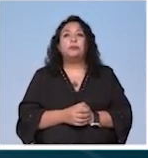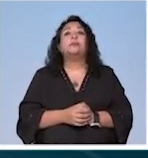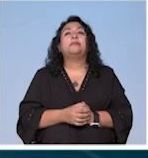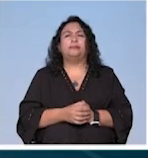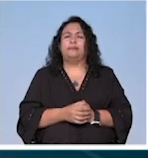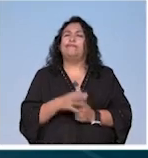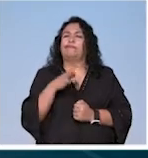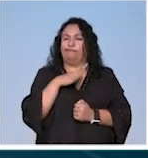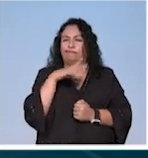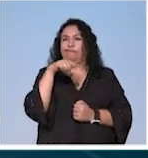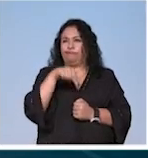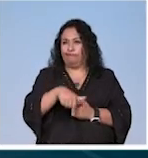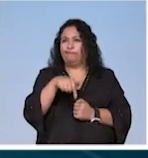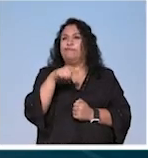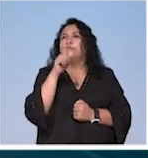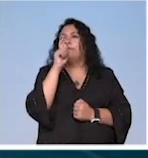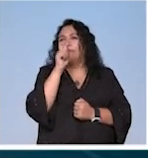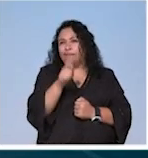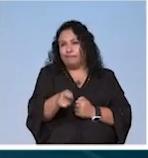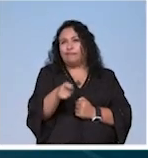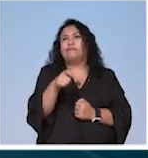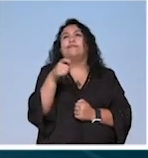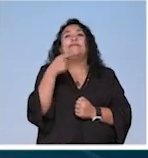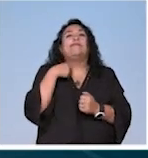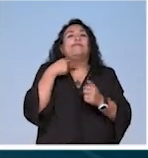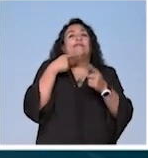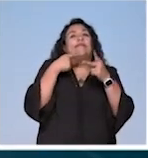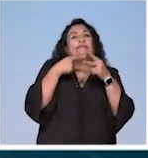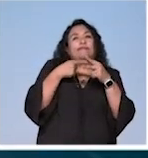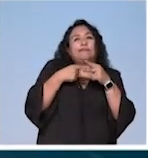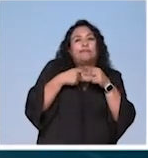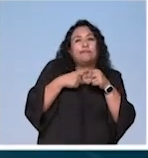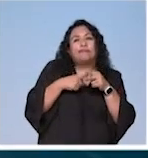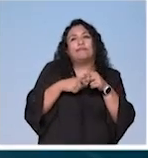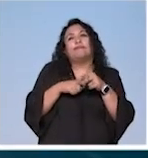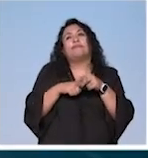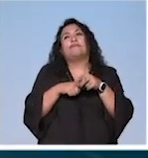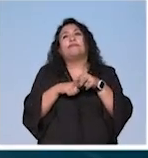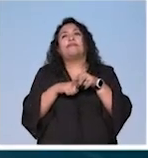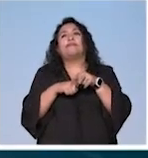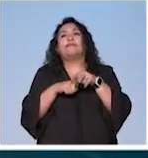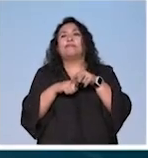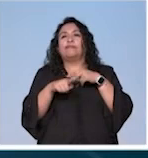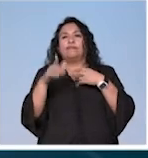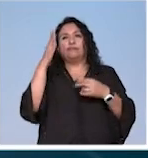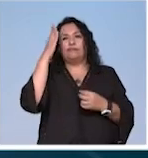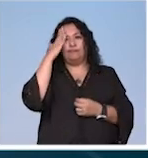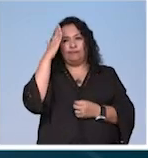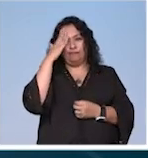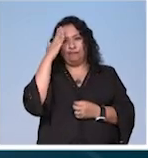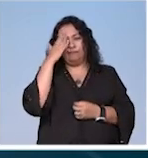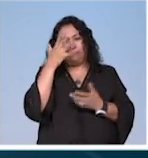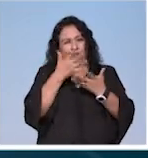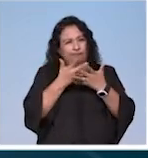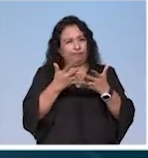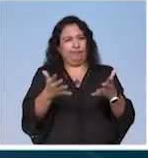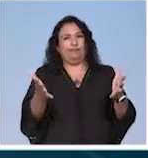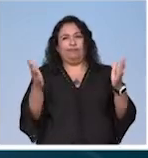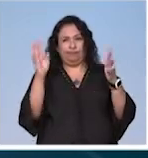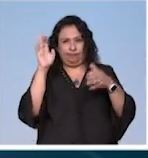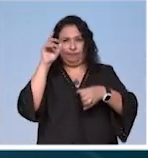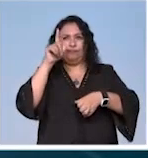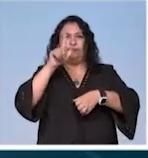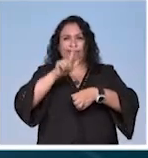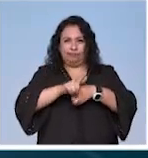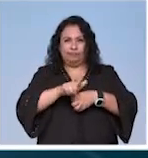Lo que tenemos aquí en el inicio, en la piedra angular del gran movimiento